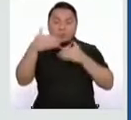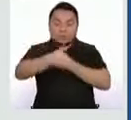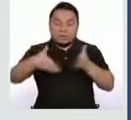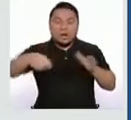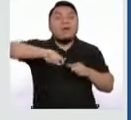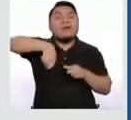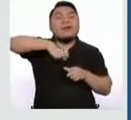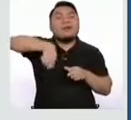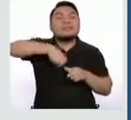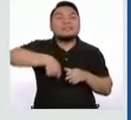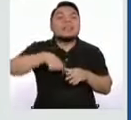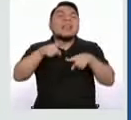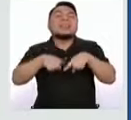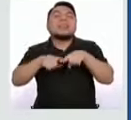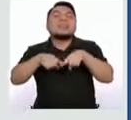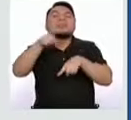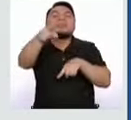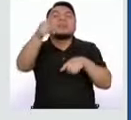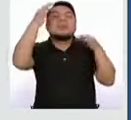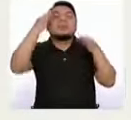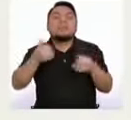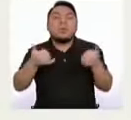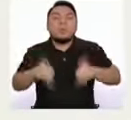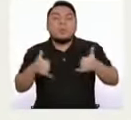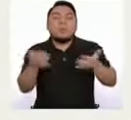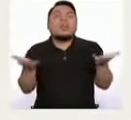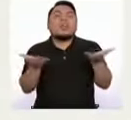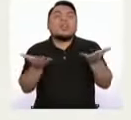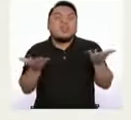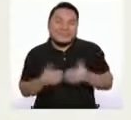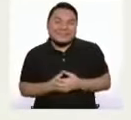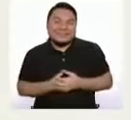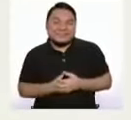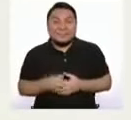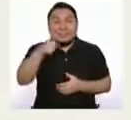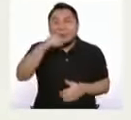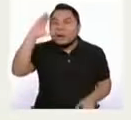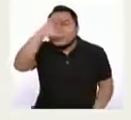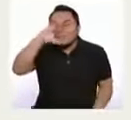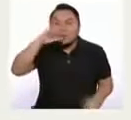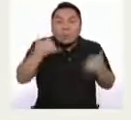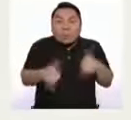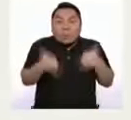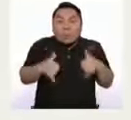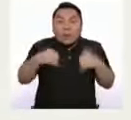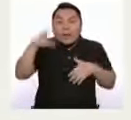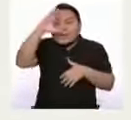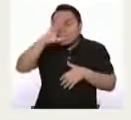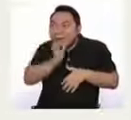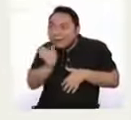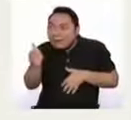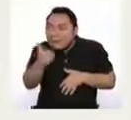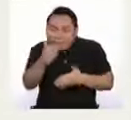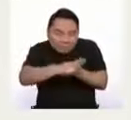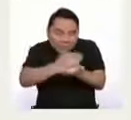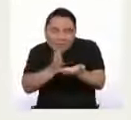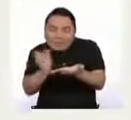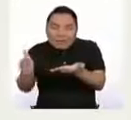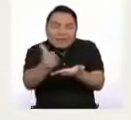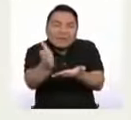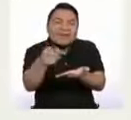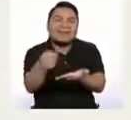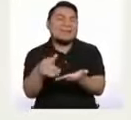Ya depende del lugar donde decidan jugar. La búsqueda del tesoro o la búsqueda de un objeto perdido son